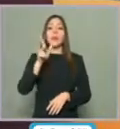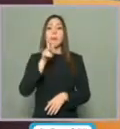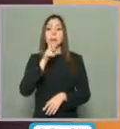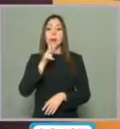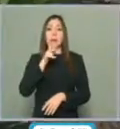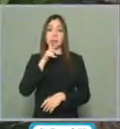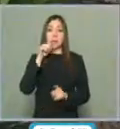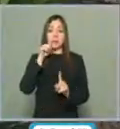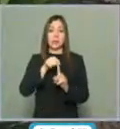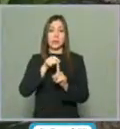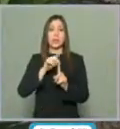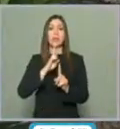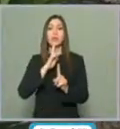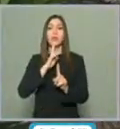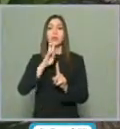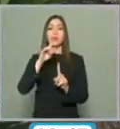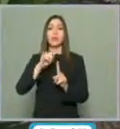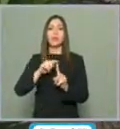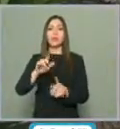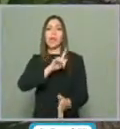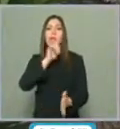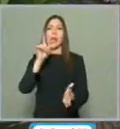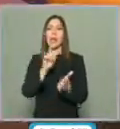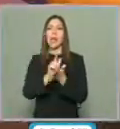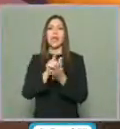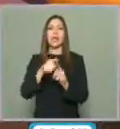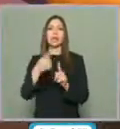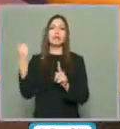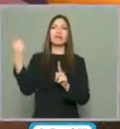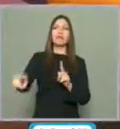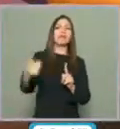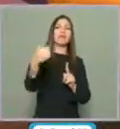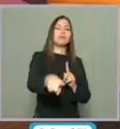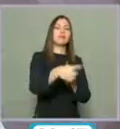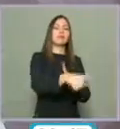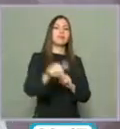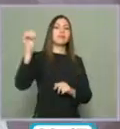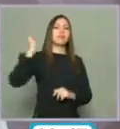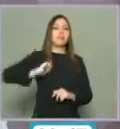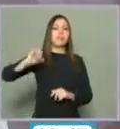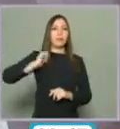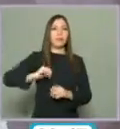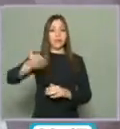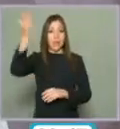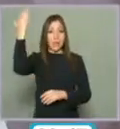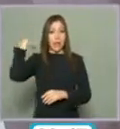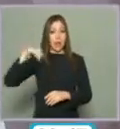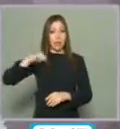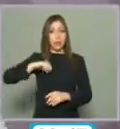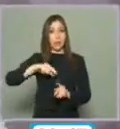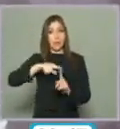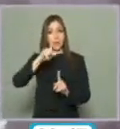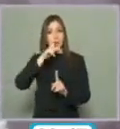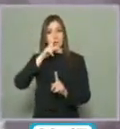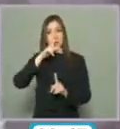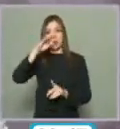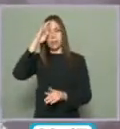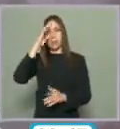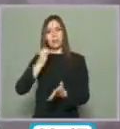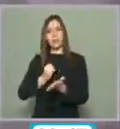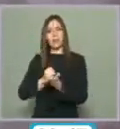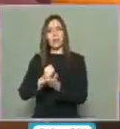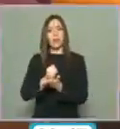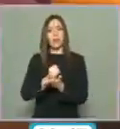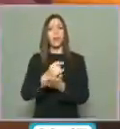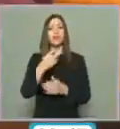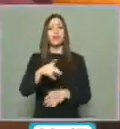decía en ese momento que era la voz de la ley. Sí. En aquella época, un padre podía decidir el destino de su hijo en el momento que